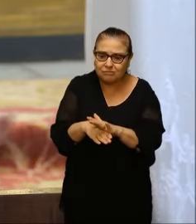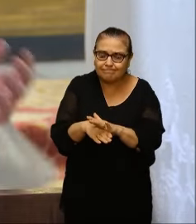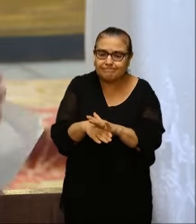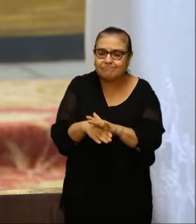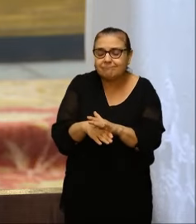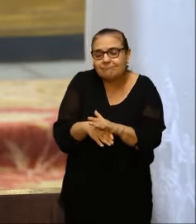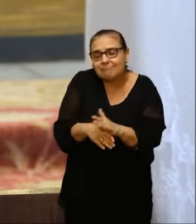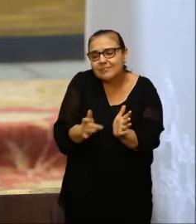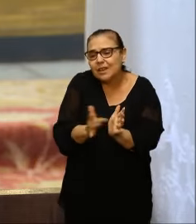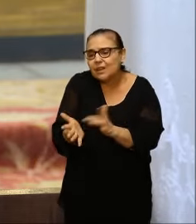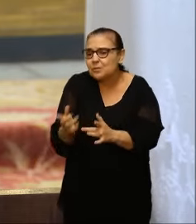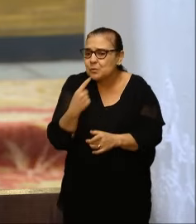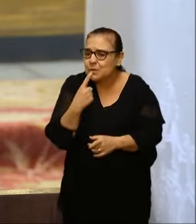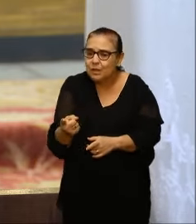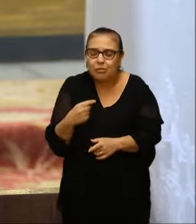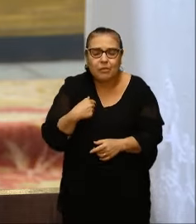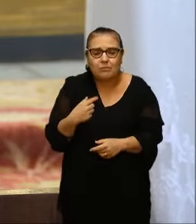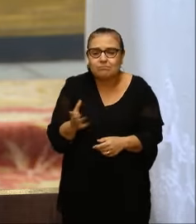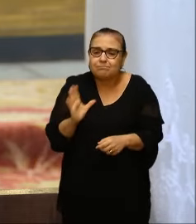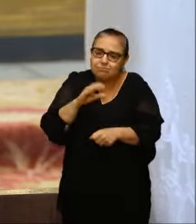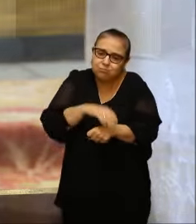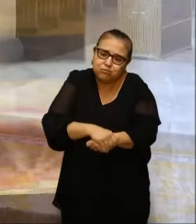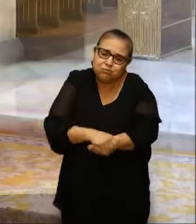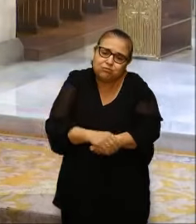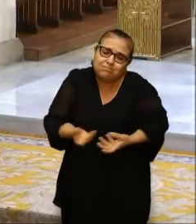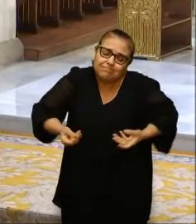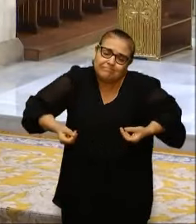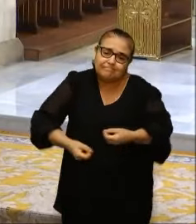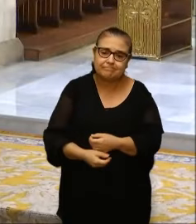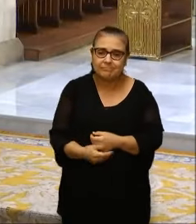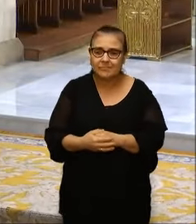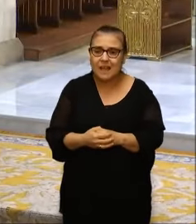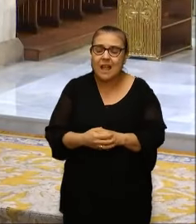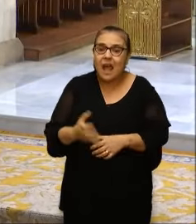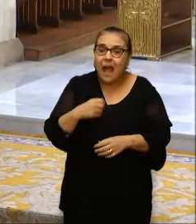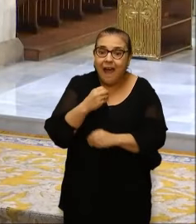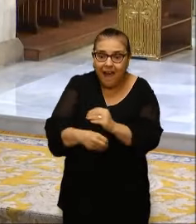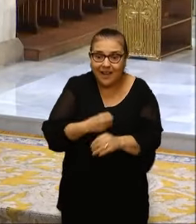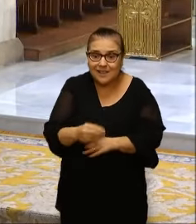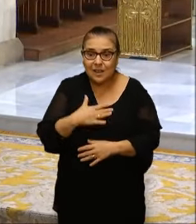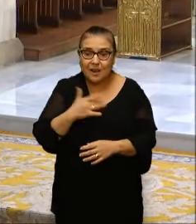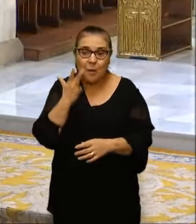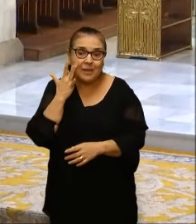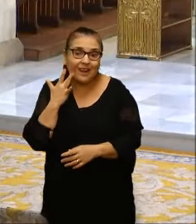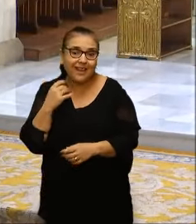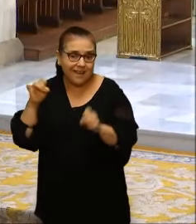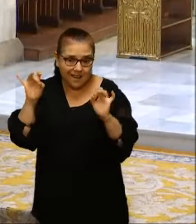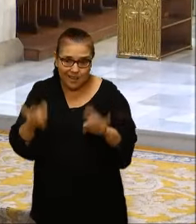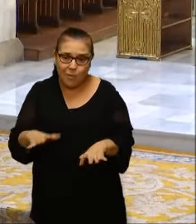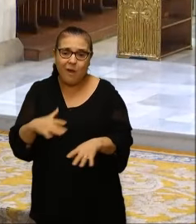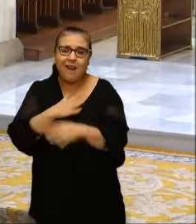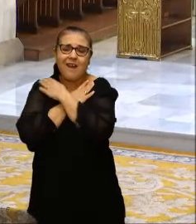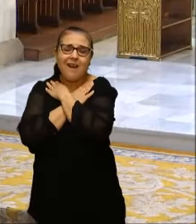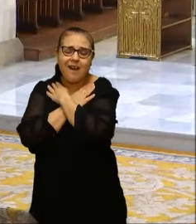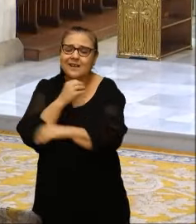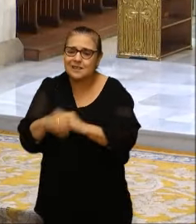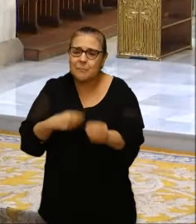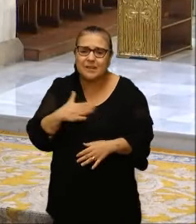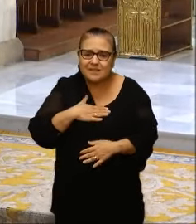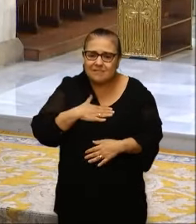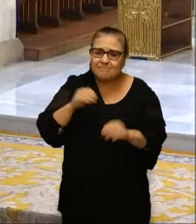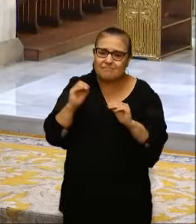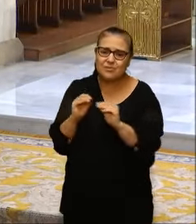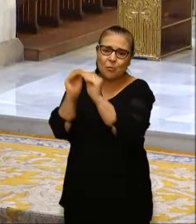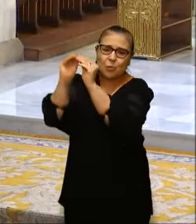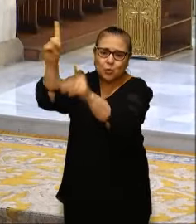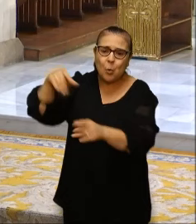tu voluntad. Y cuando la Virgen dijo, hágase mi según tu palabra, que ahora la vamos a vivir como inmaculada en el Adviento, ¿qué vamos a